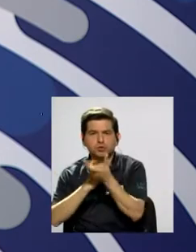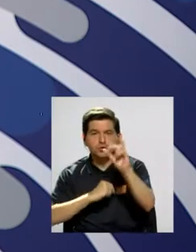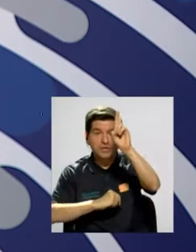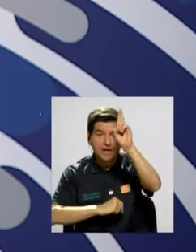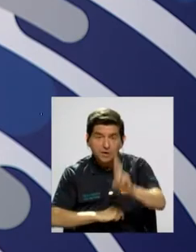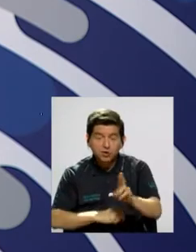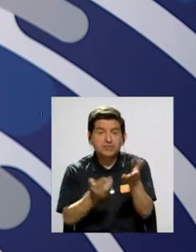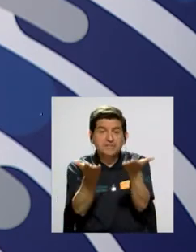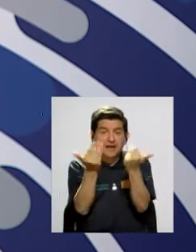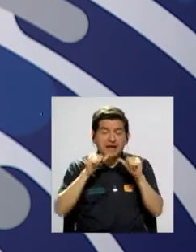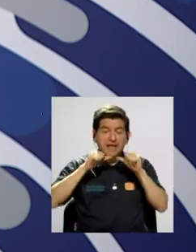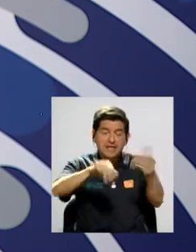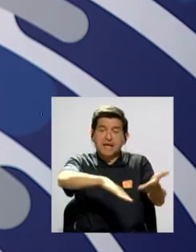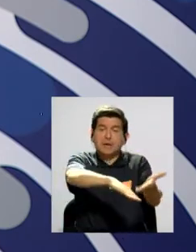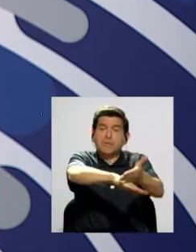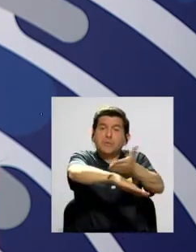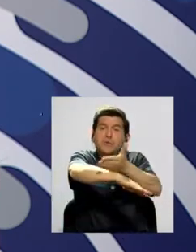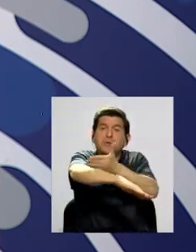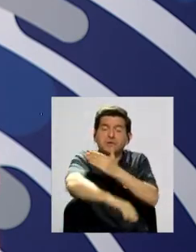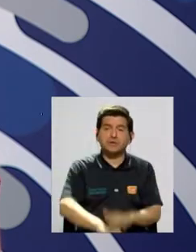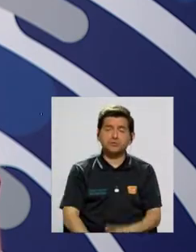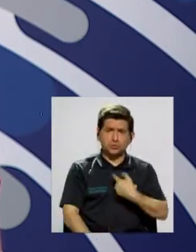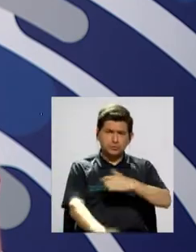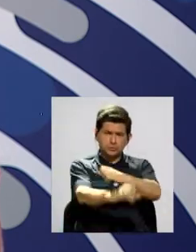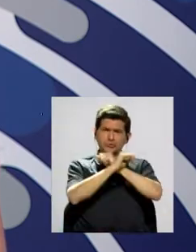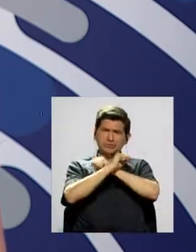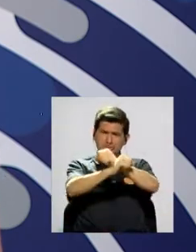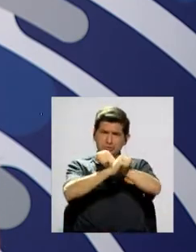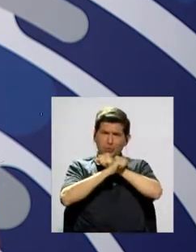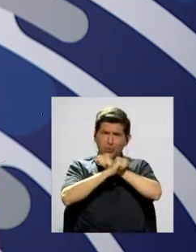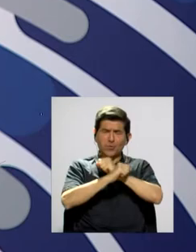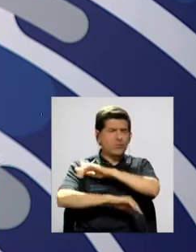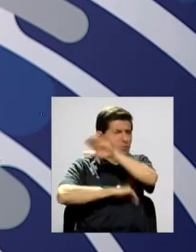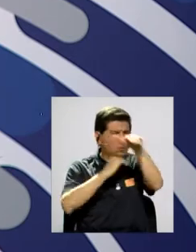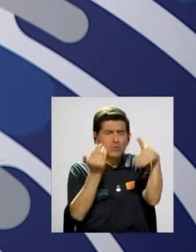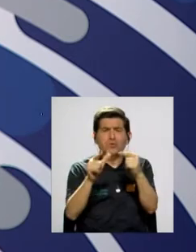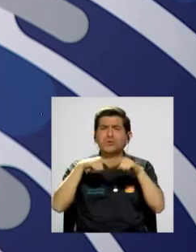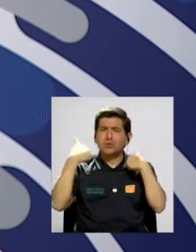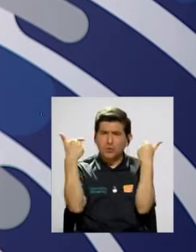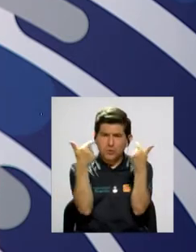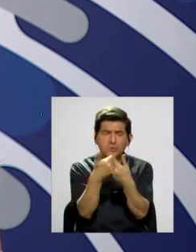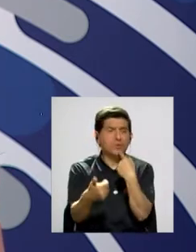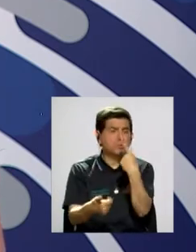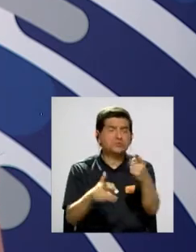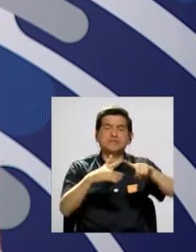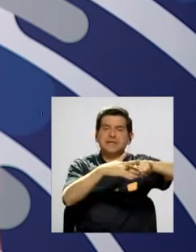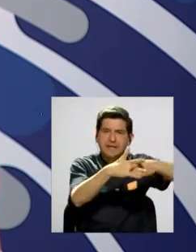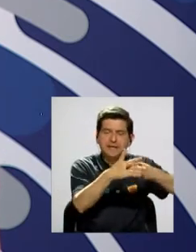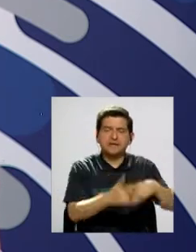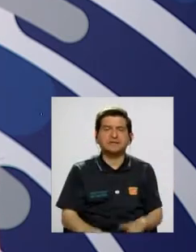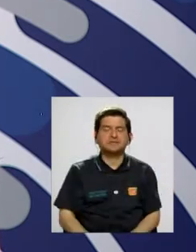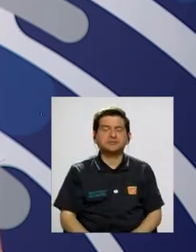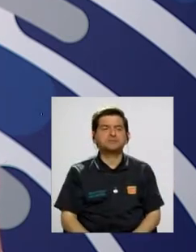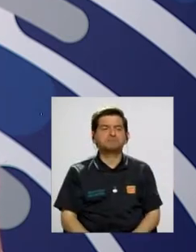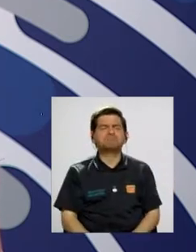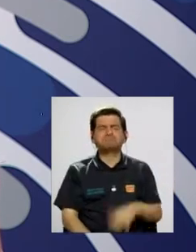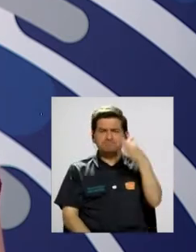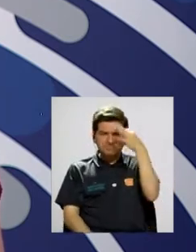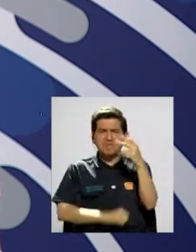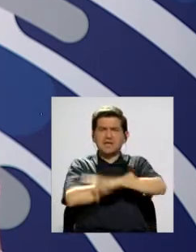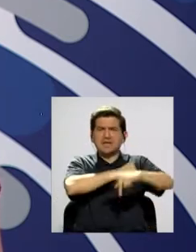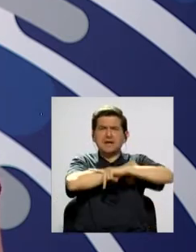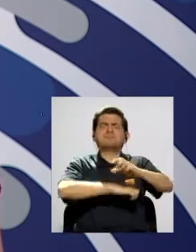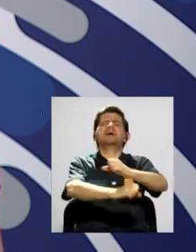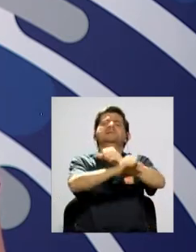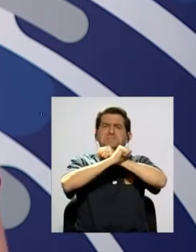Rica quiere seguir avanzando. Yo estoy segurísima que todos los sectores, como decía al inicio, coincidiremos en querer un país